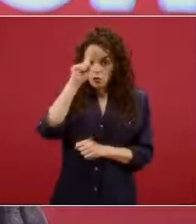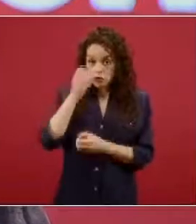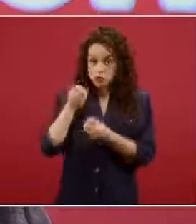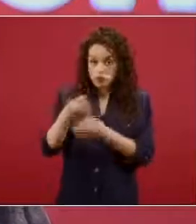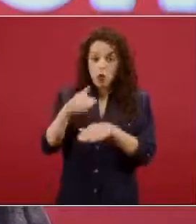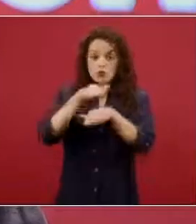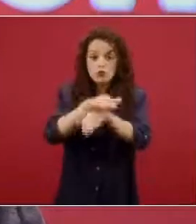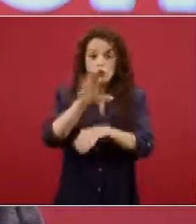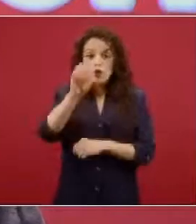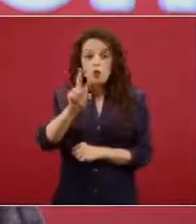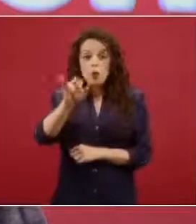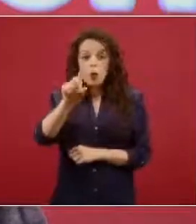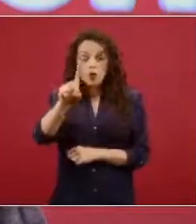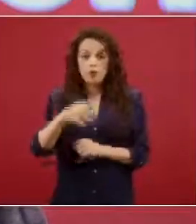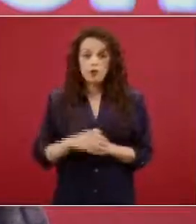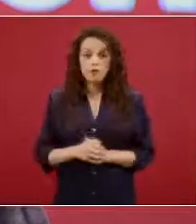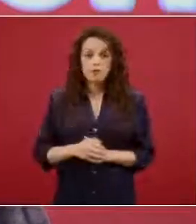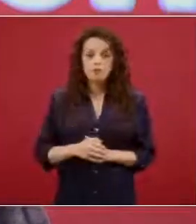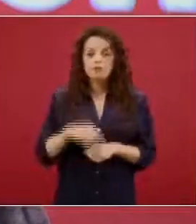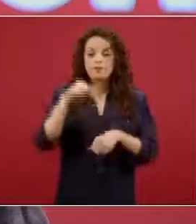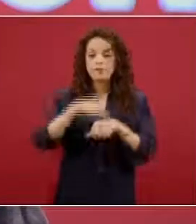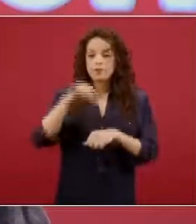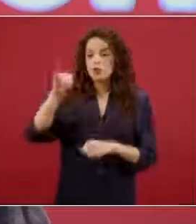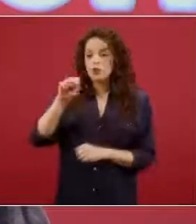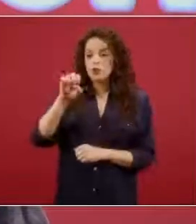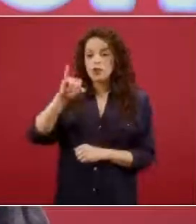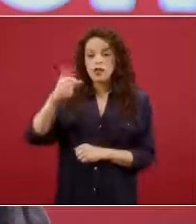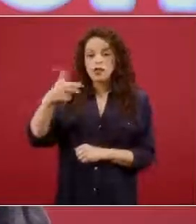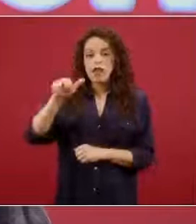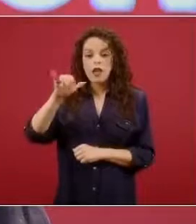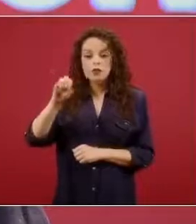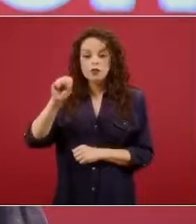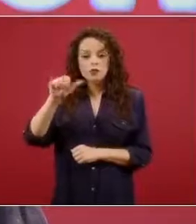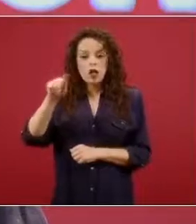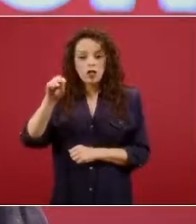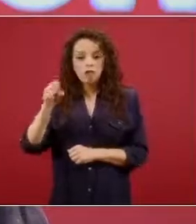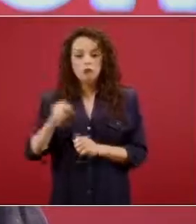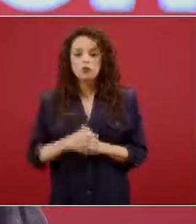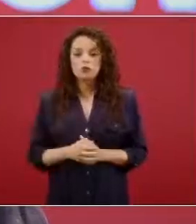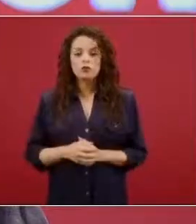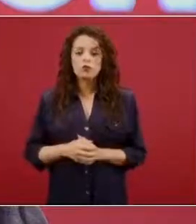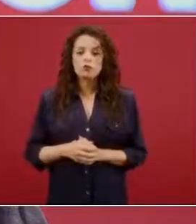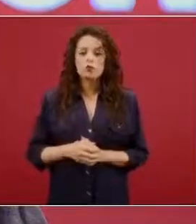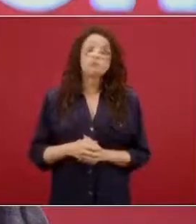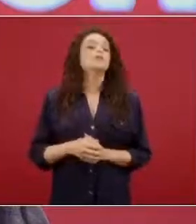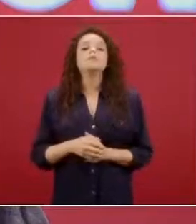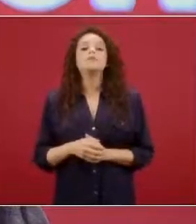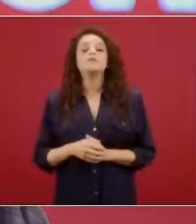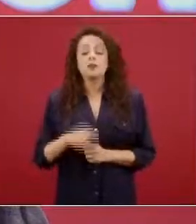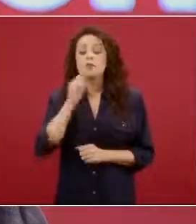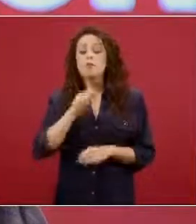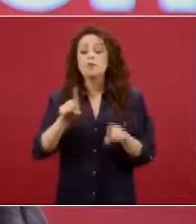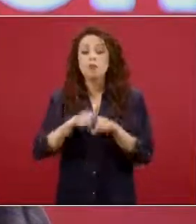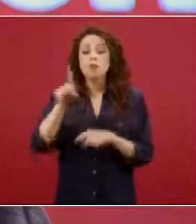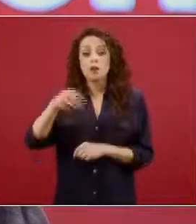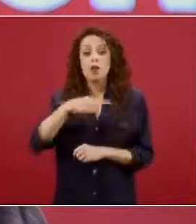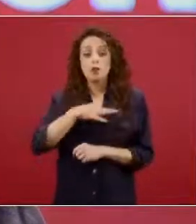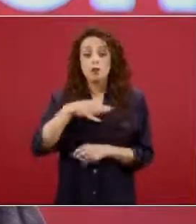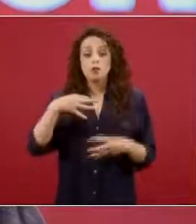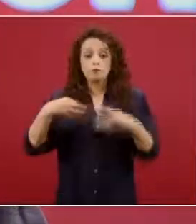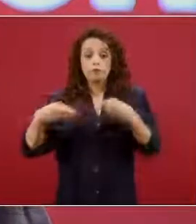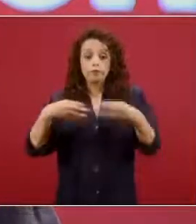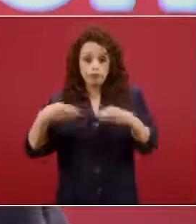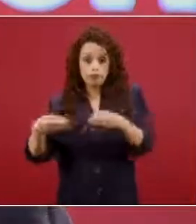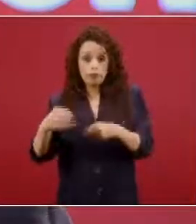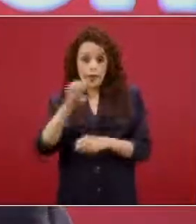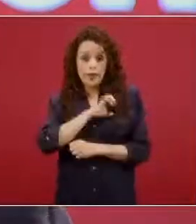COVID. El doctor José Ignacio Santos Preciado, quien es nuestro secretario del Consejo de Salubridad General, también un infectólogo, pediatra muy connotado